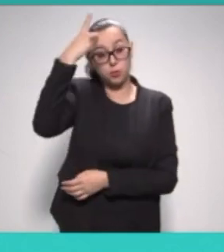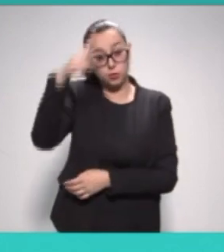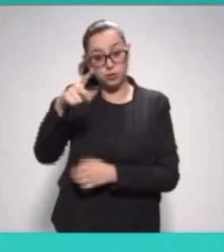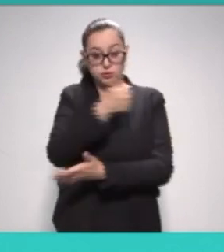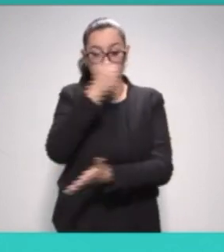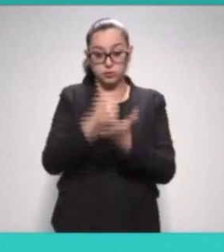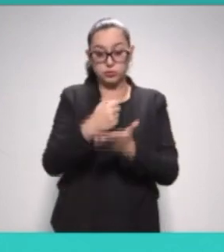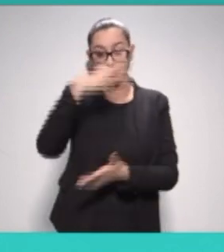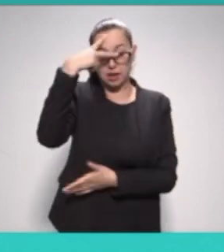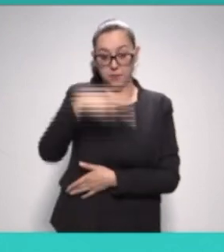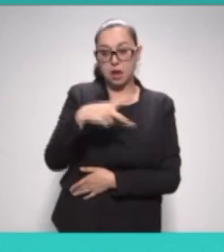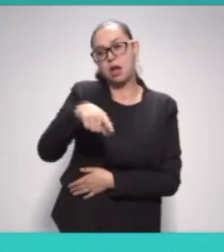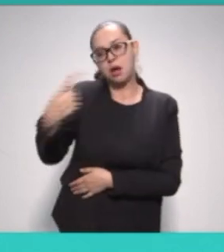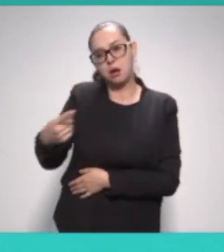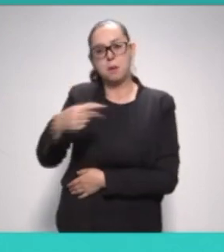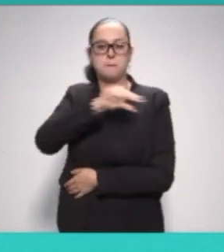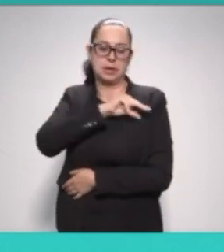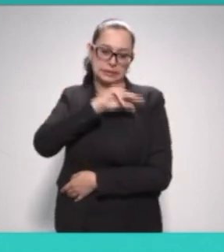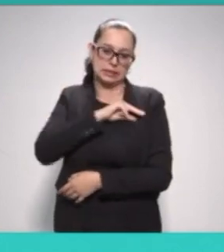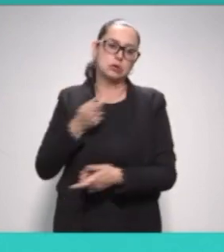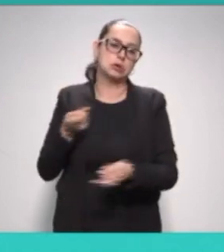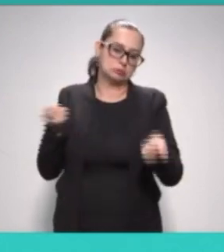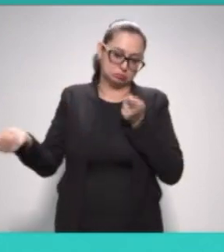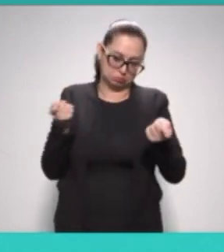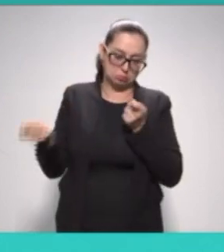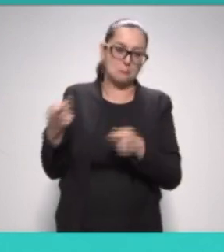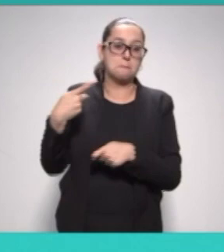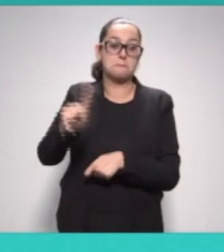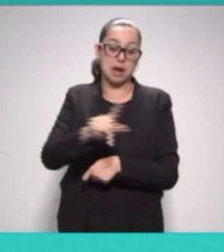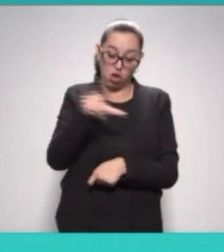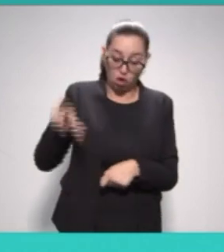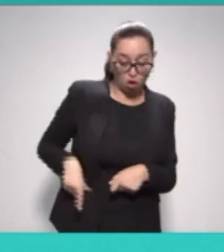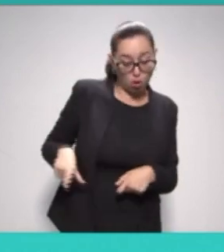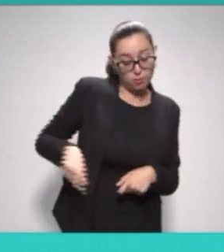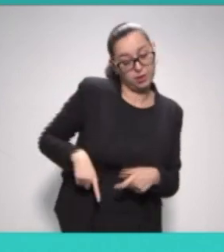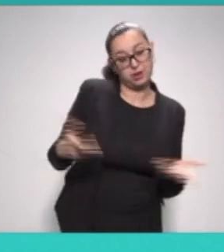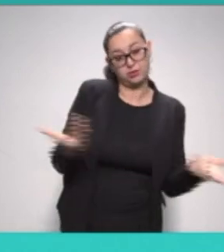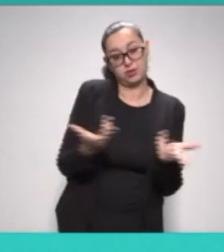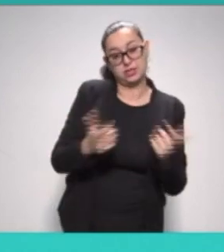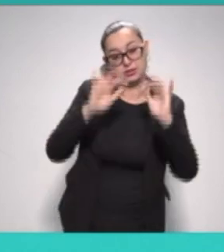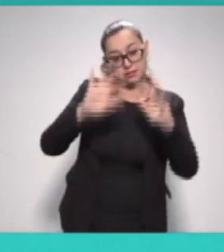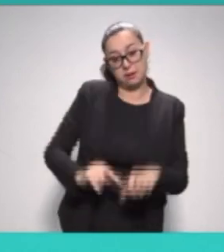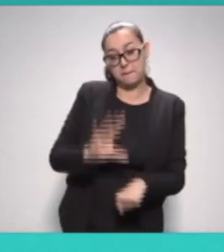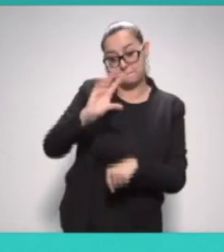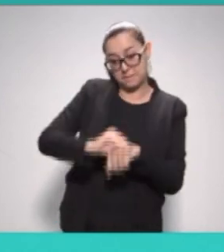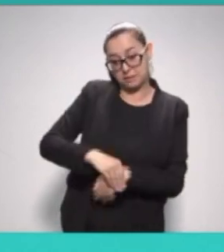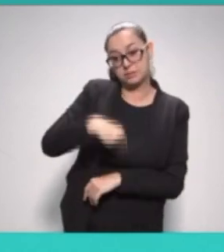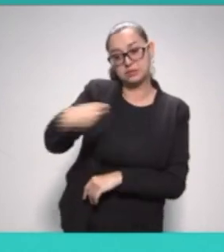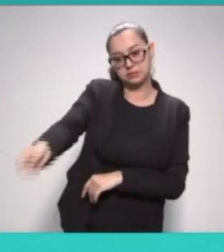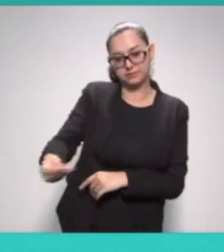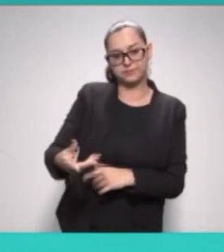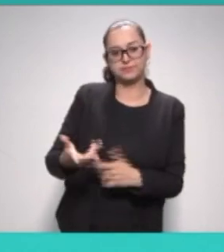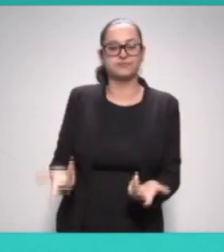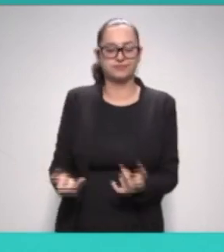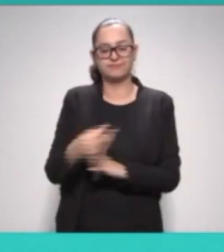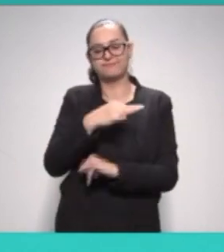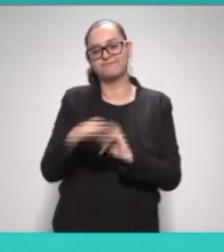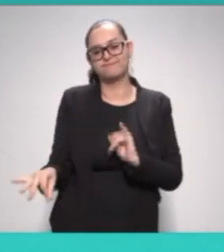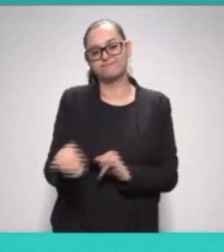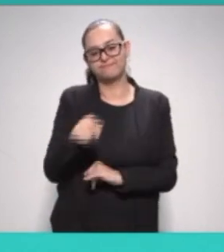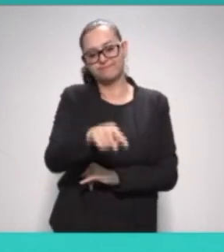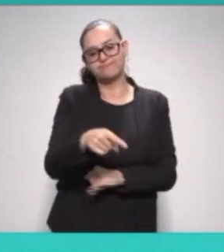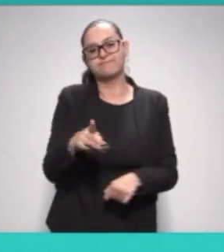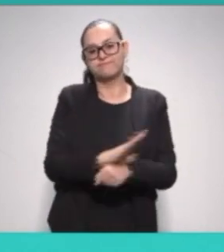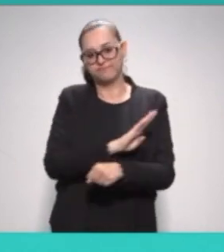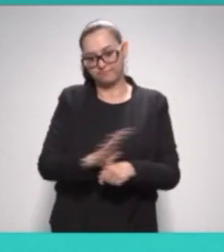una persona moral en razón de un permiso concedido por el propio gobierno en la ciudad de mexico se entiende que este último tiene